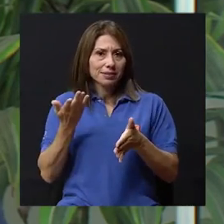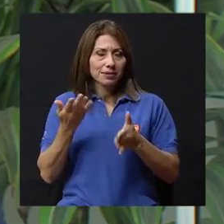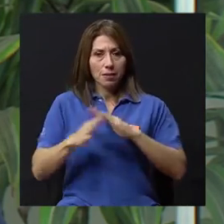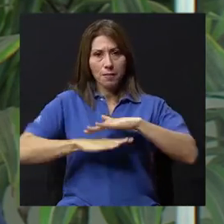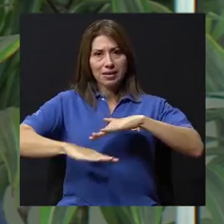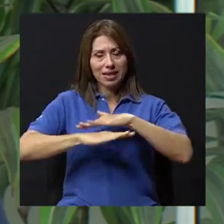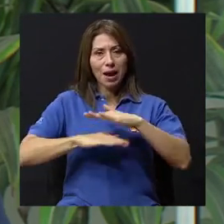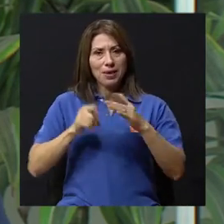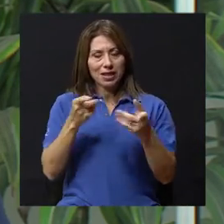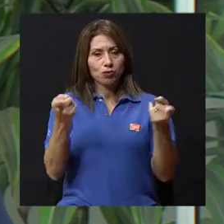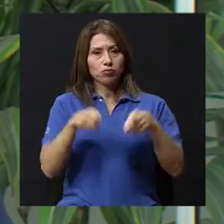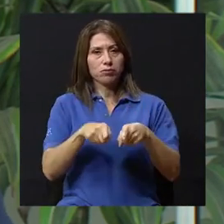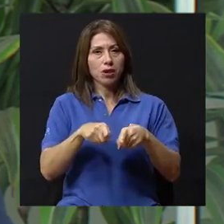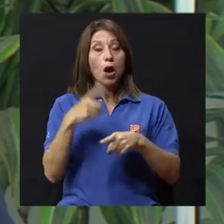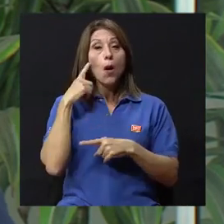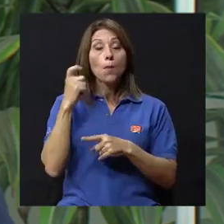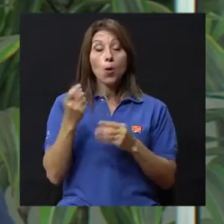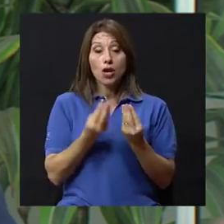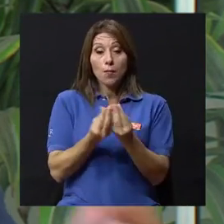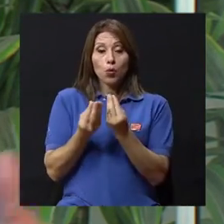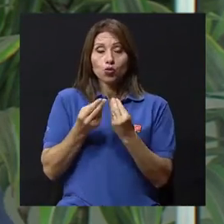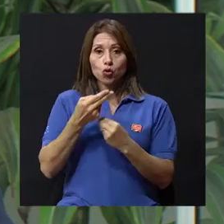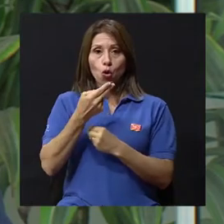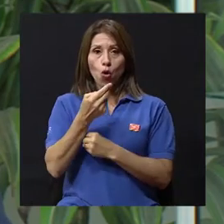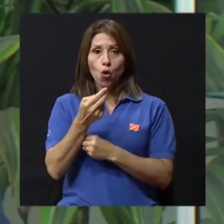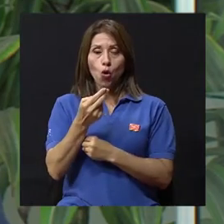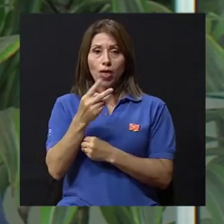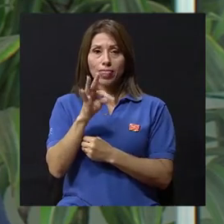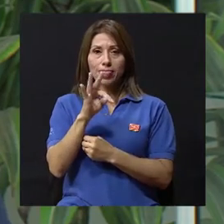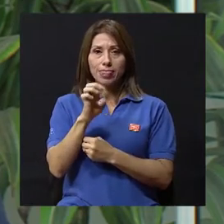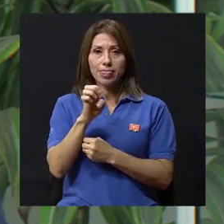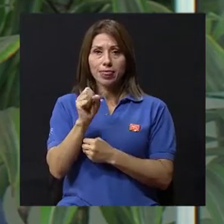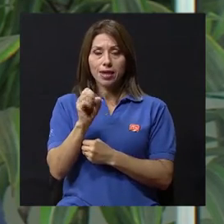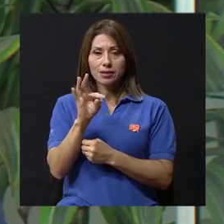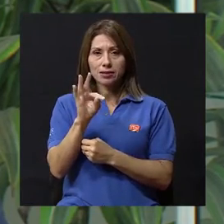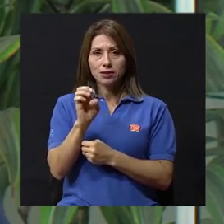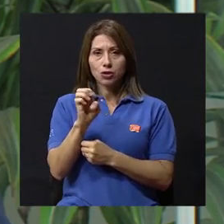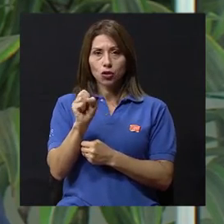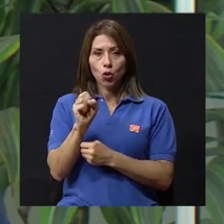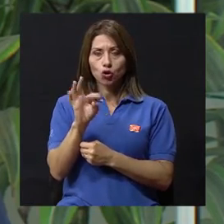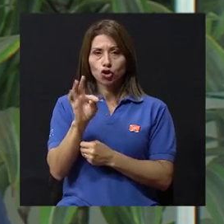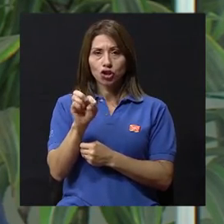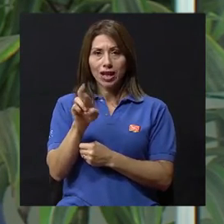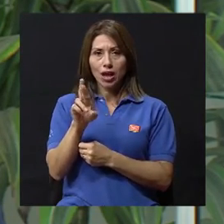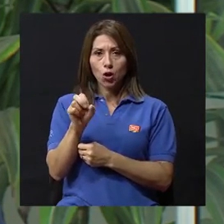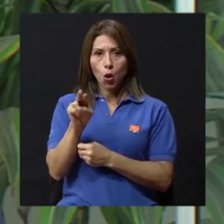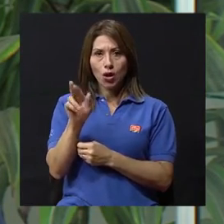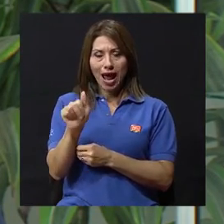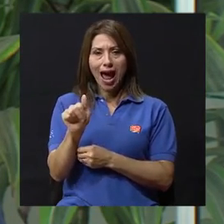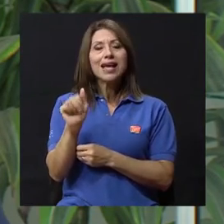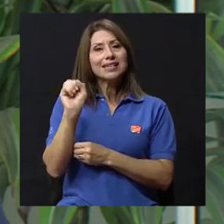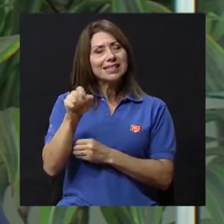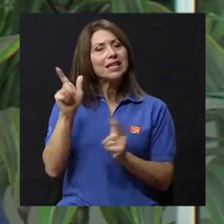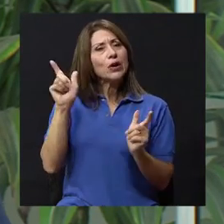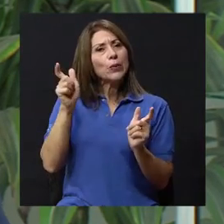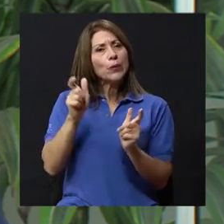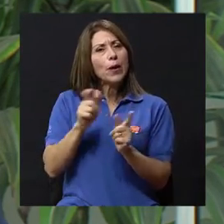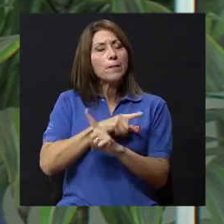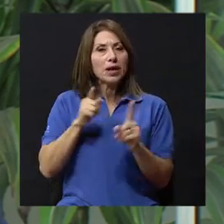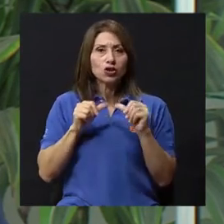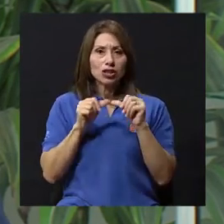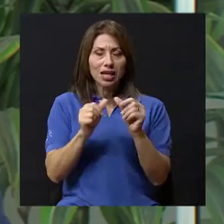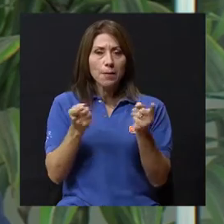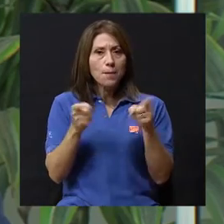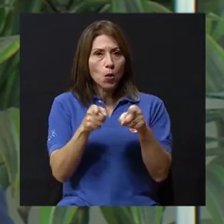Básicamente, ¿verdad? Porque la producción de testosterona, si bien es cierto, disminuye, pero sí sigue produciendo. Sin embargo,